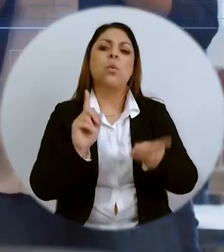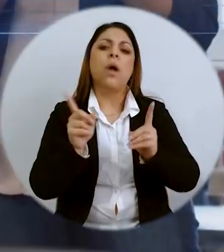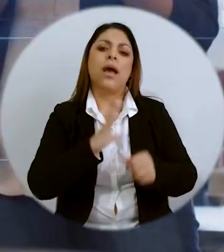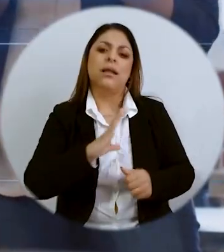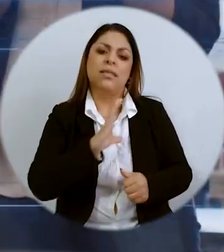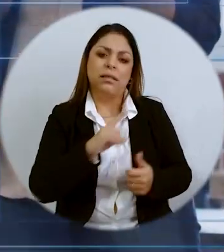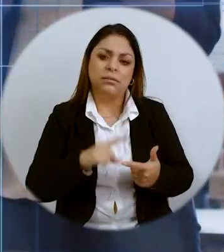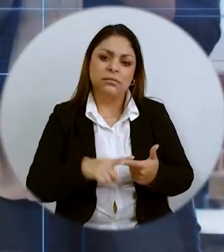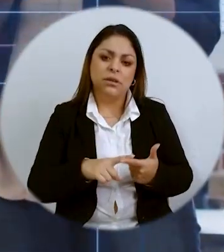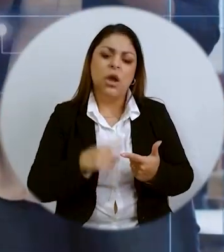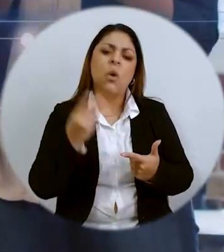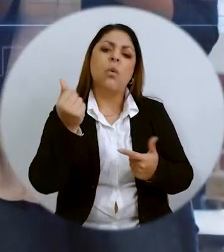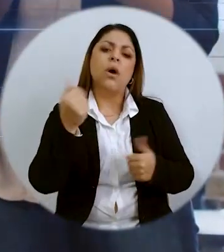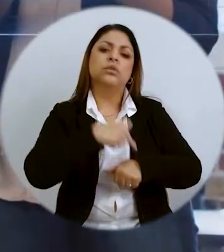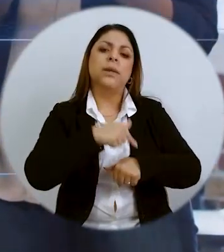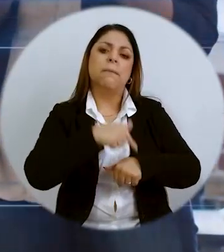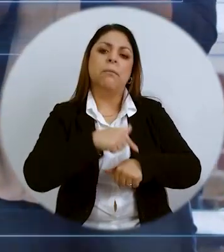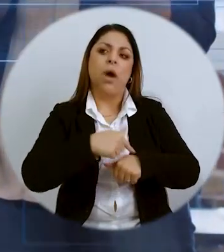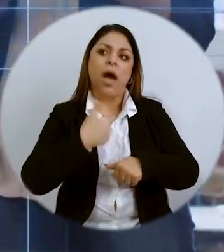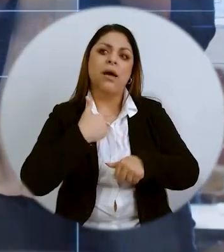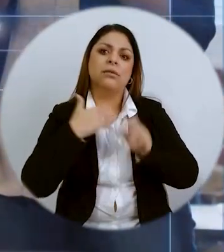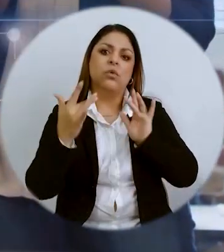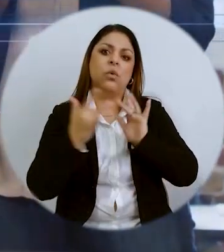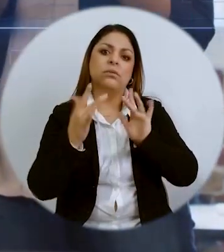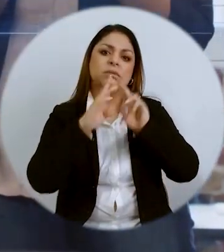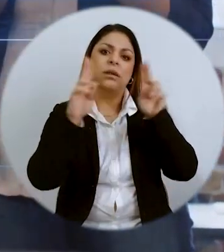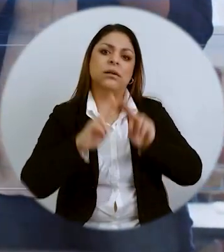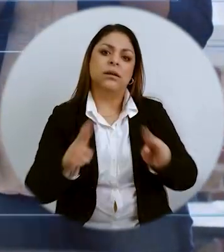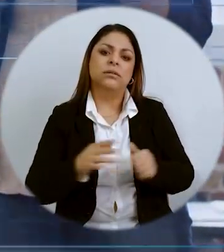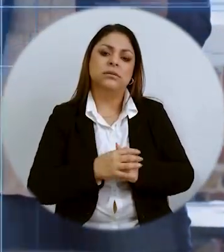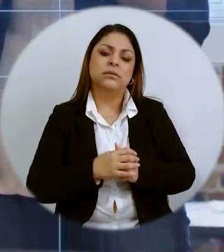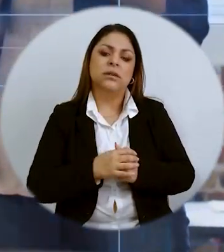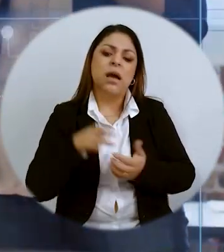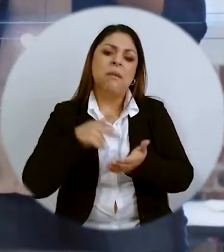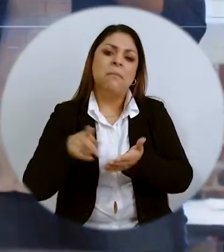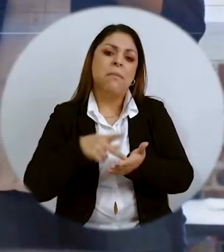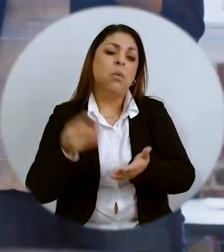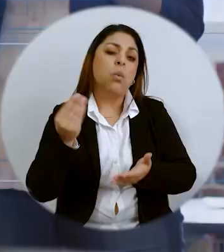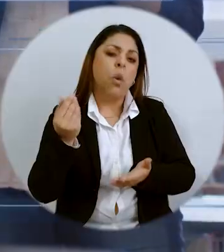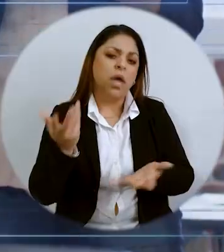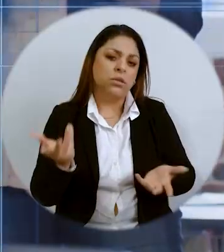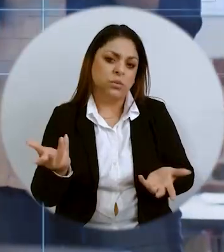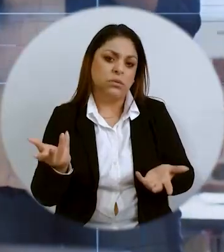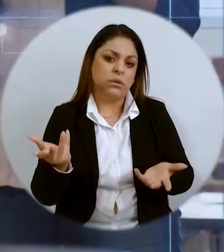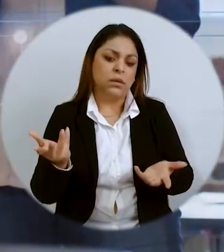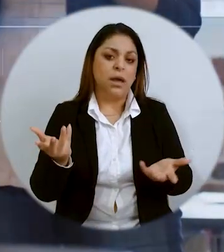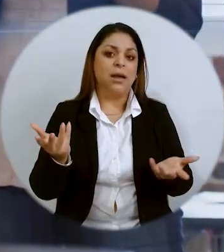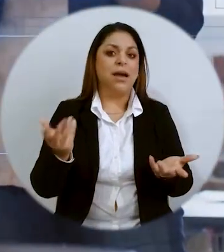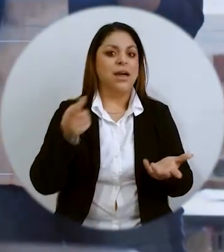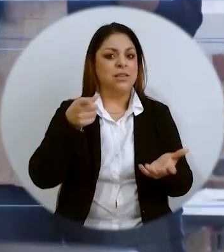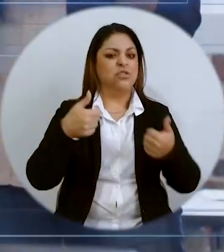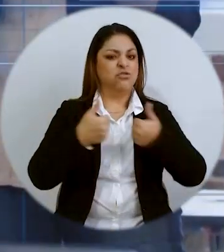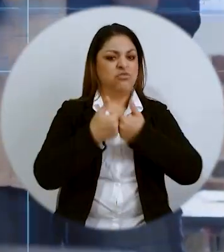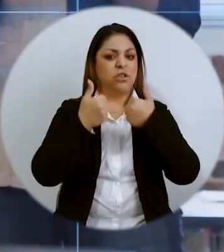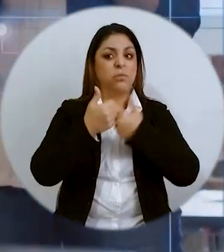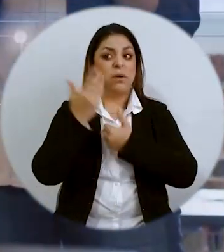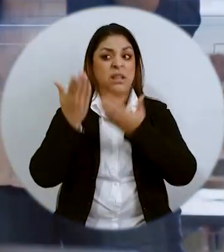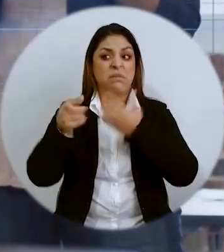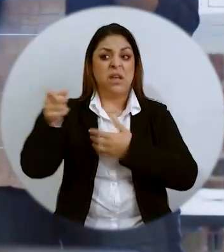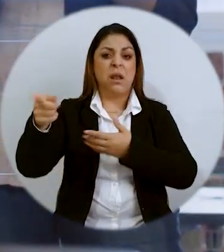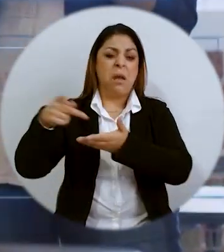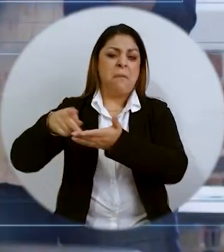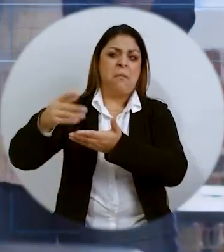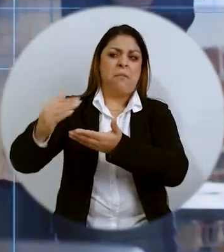tiempo? ¿A qué costo? Esos son parte de los retos para que esto no genere mayor